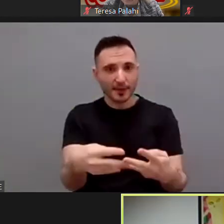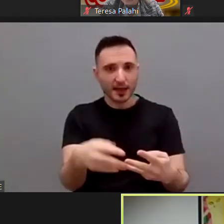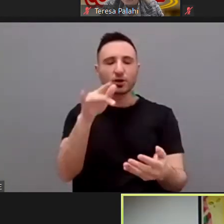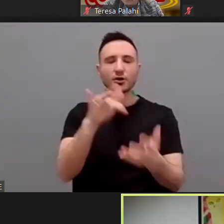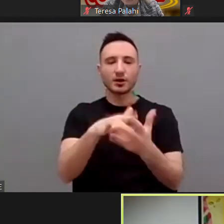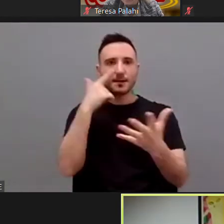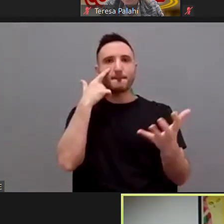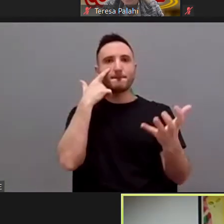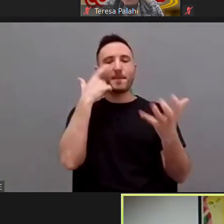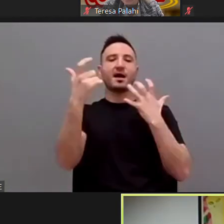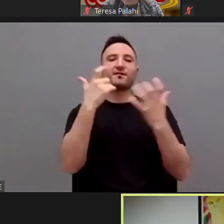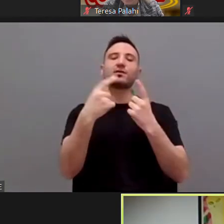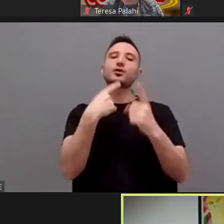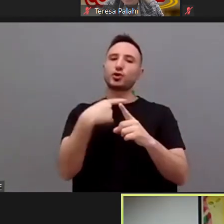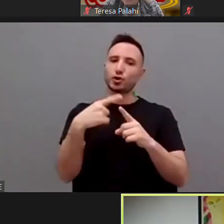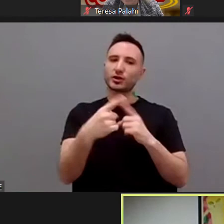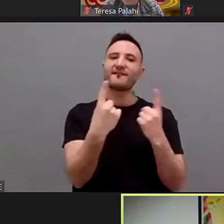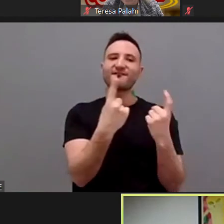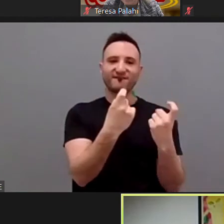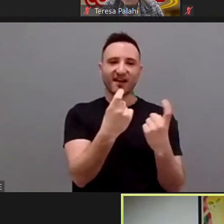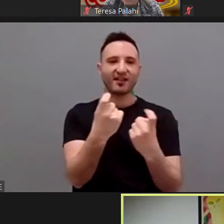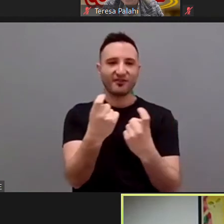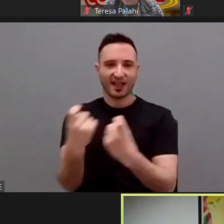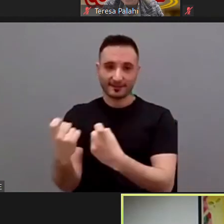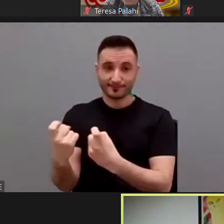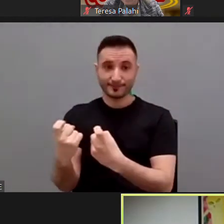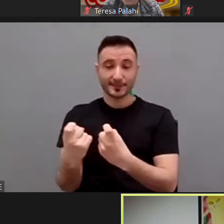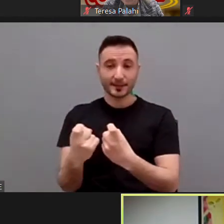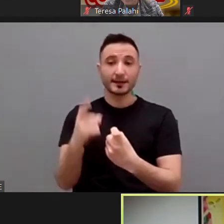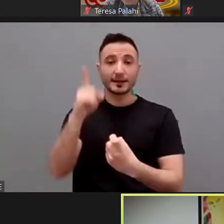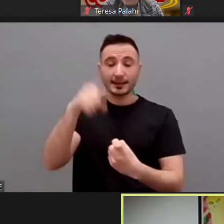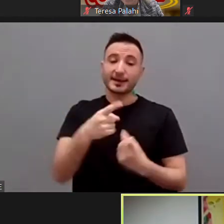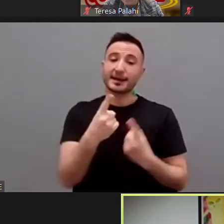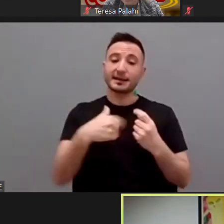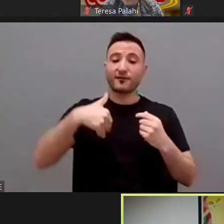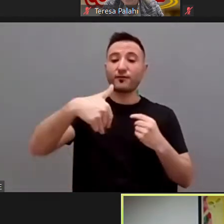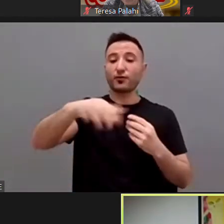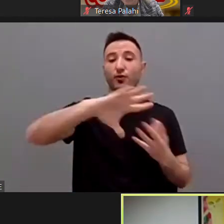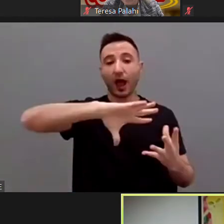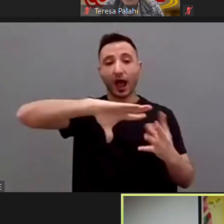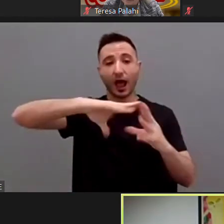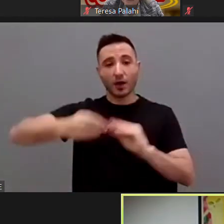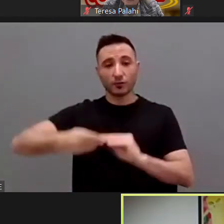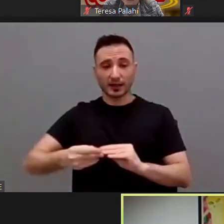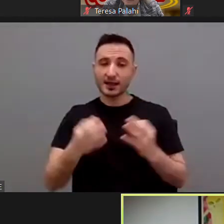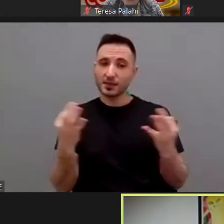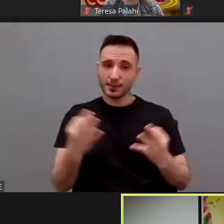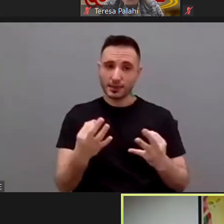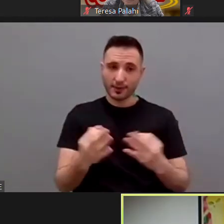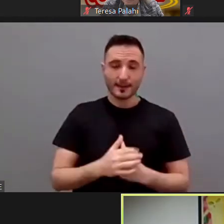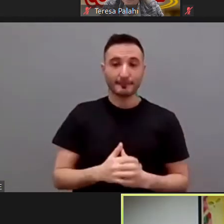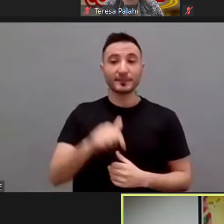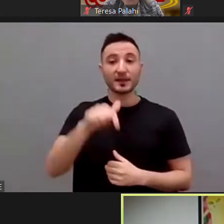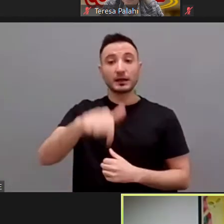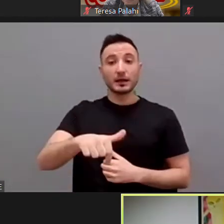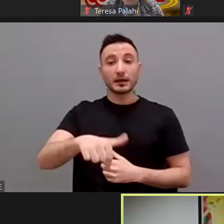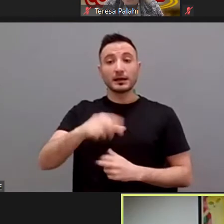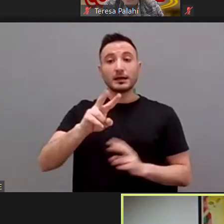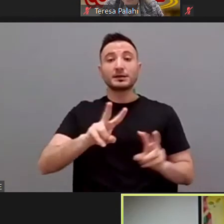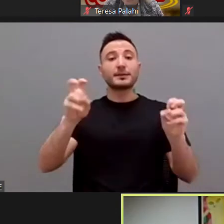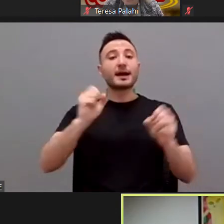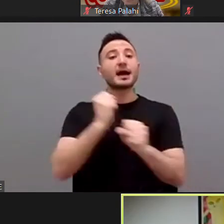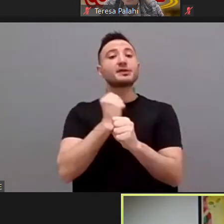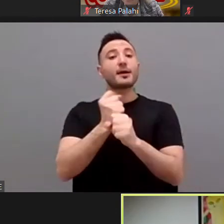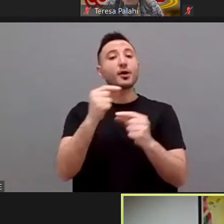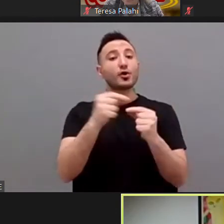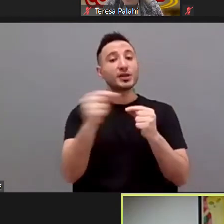en todo, pues lógicamente habrá que ajustar muchas cosas, ¿no? Yo aquí simplemente con el tema del teletrabajo,